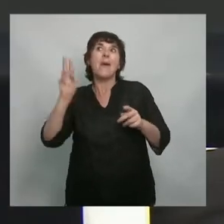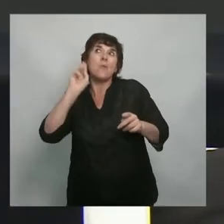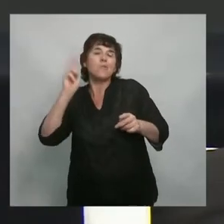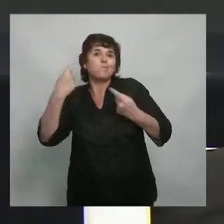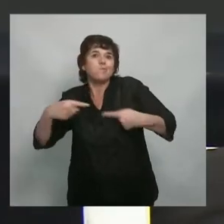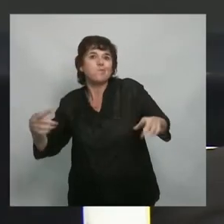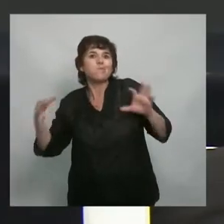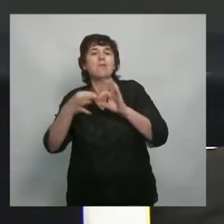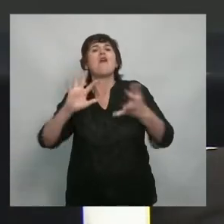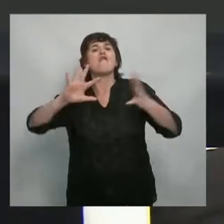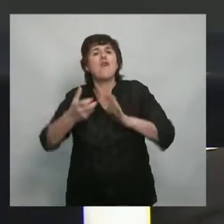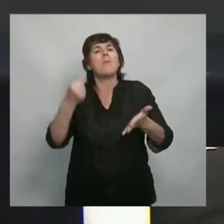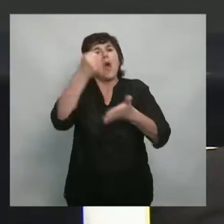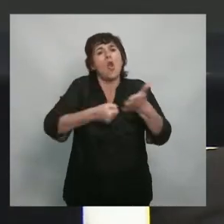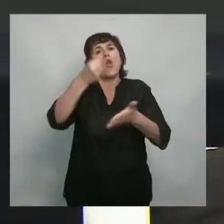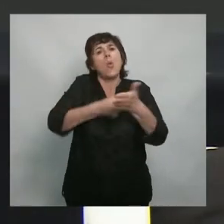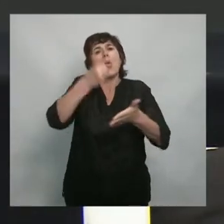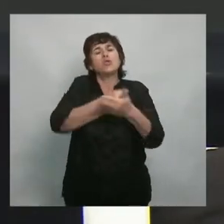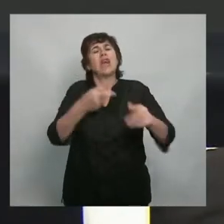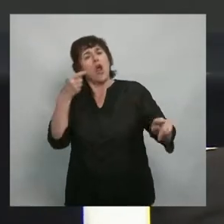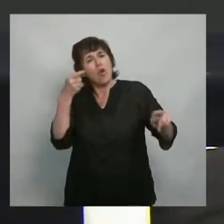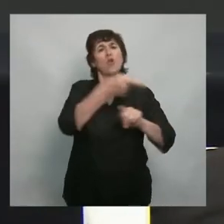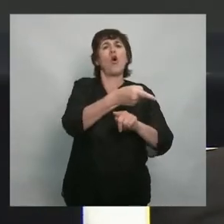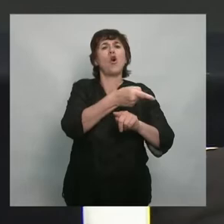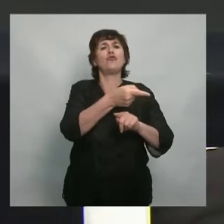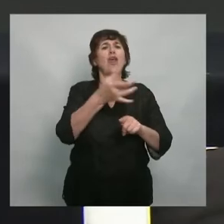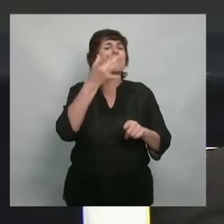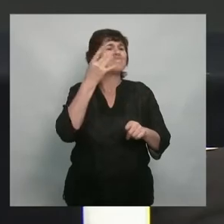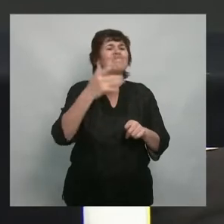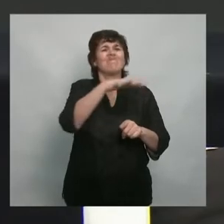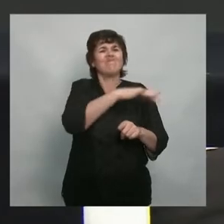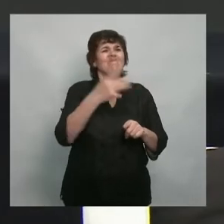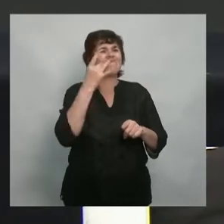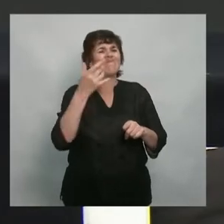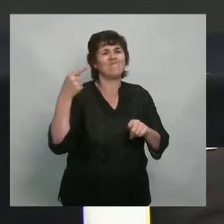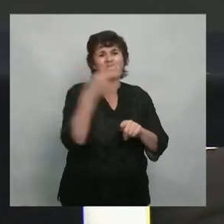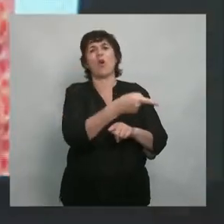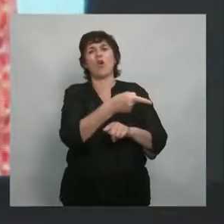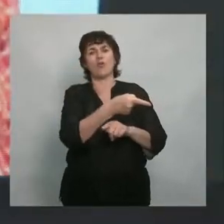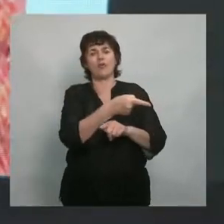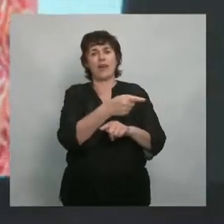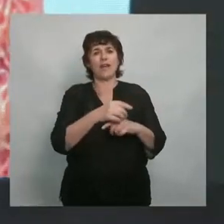formas de luchar contra el racismo, formas de luchar contra un racismo